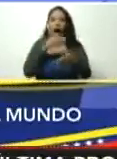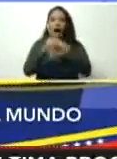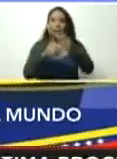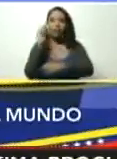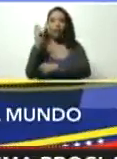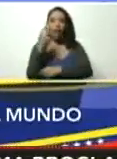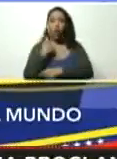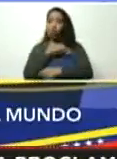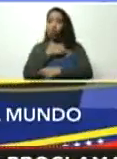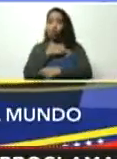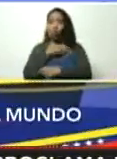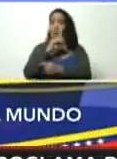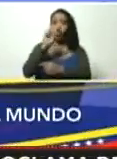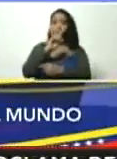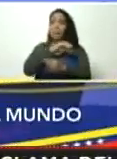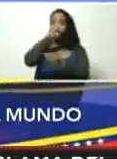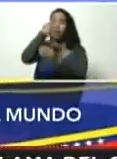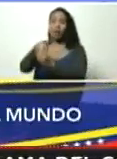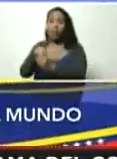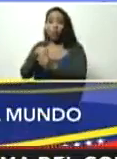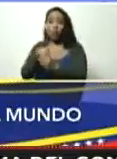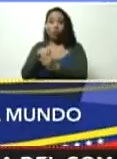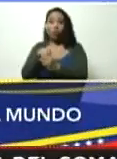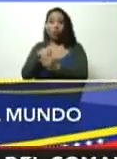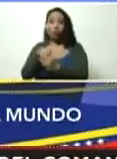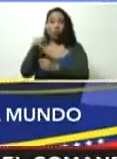Nosotros no nos metemos en los asuntos internos en ningún país.